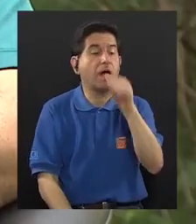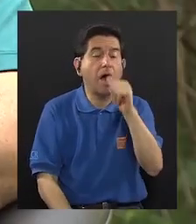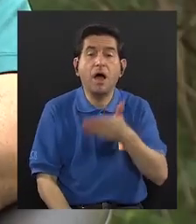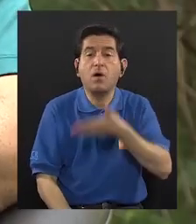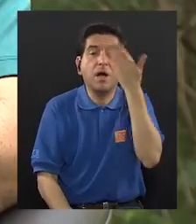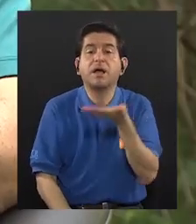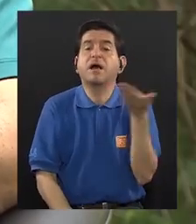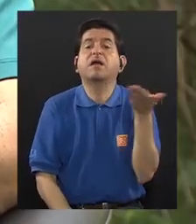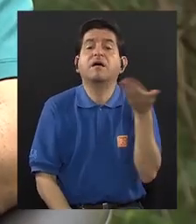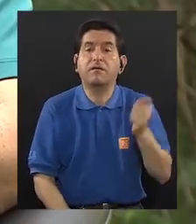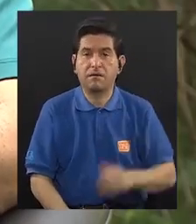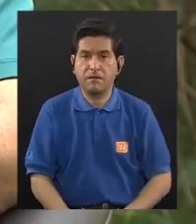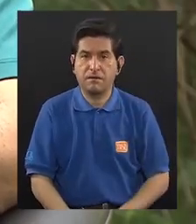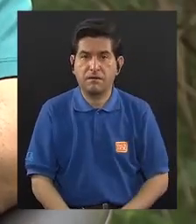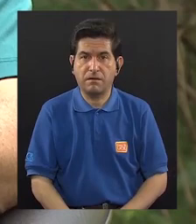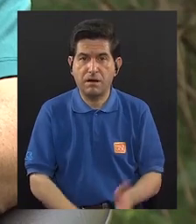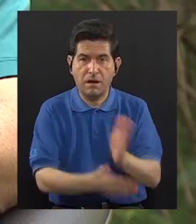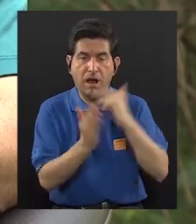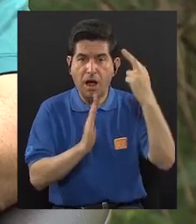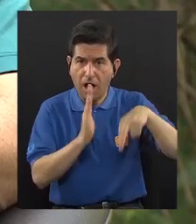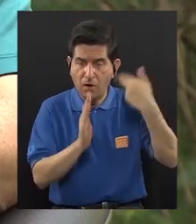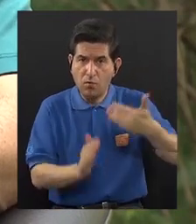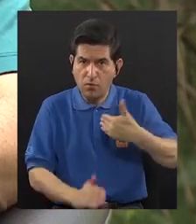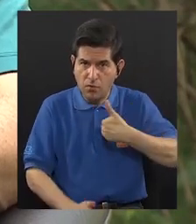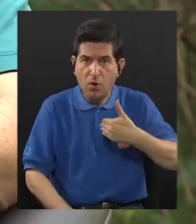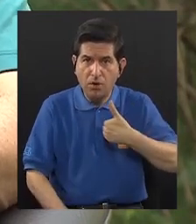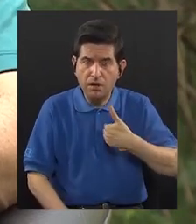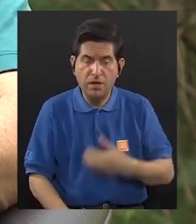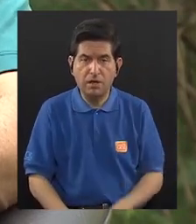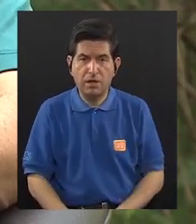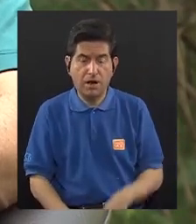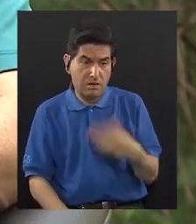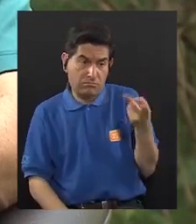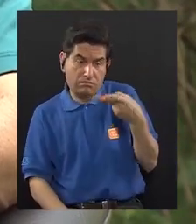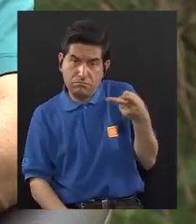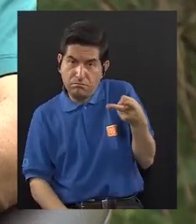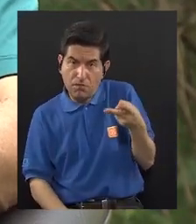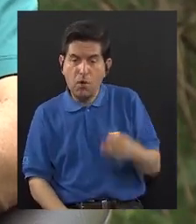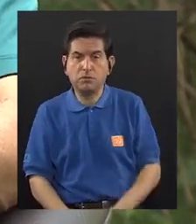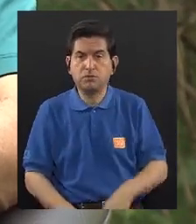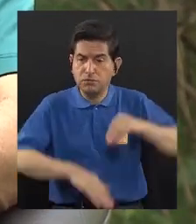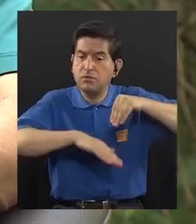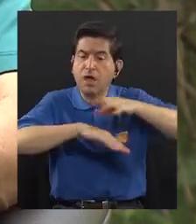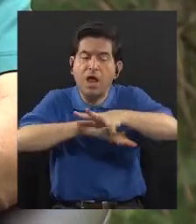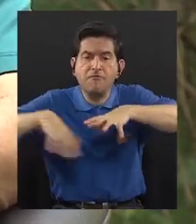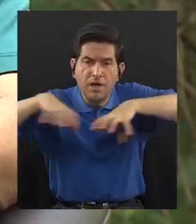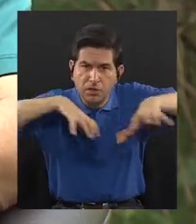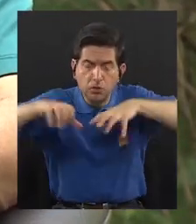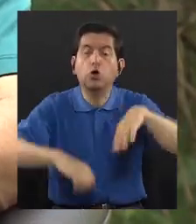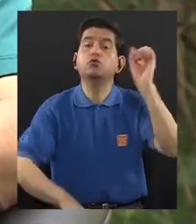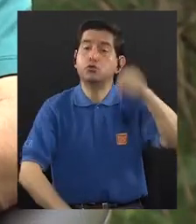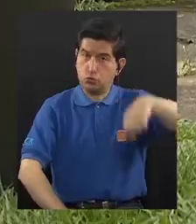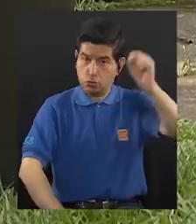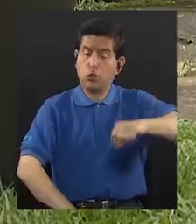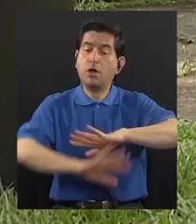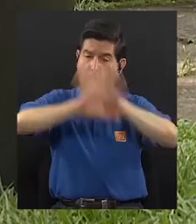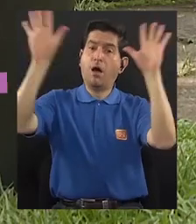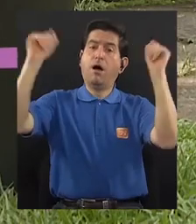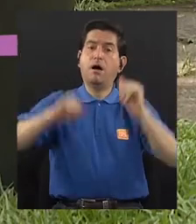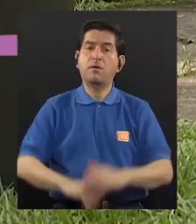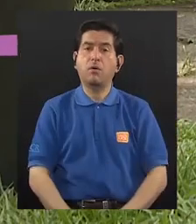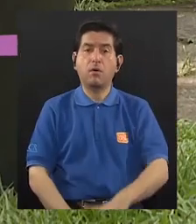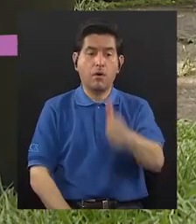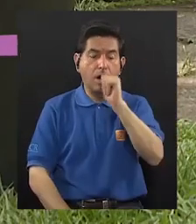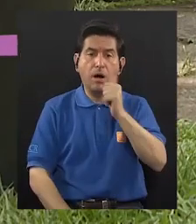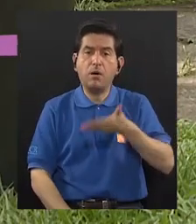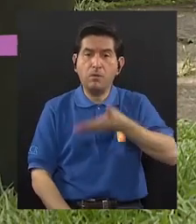agua y el aire por ejemplo este juegan algún papel en esta digamos como en este efecto movilizador claro porque